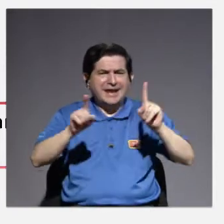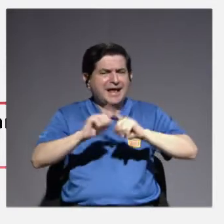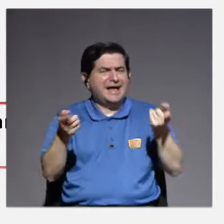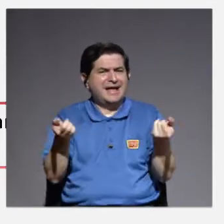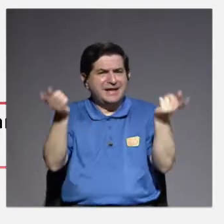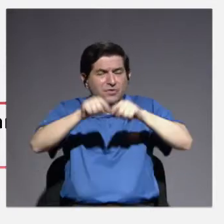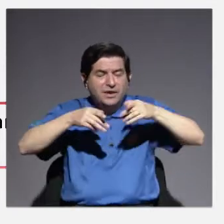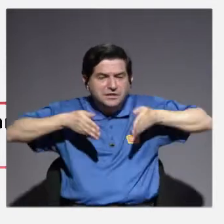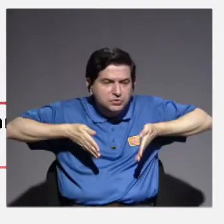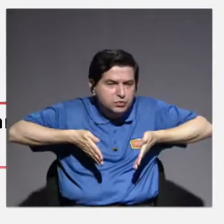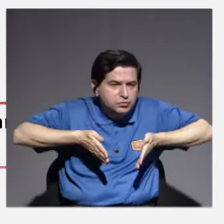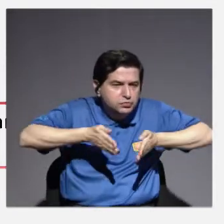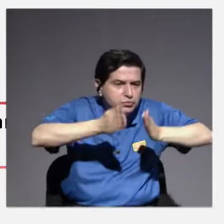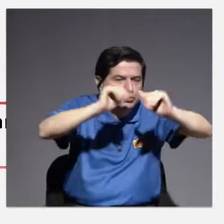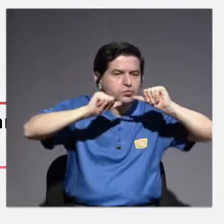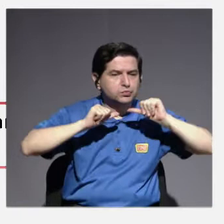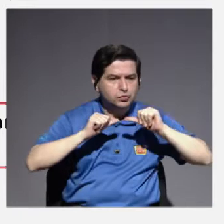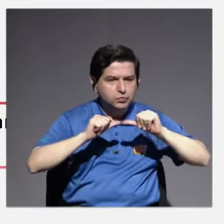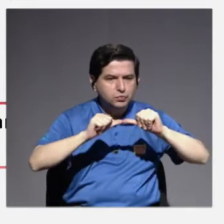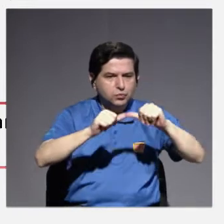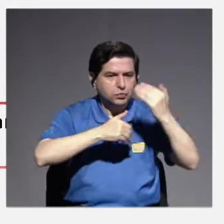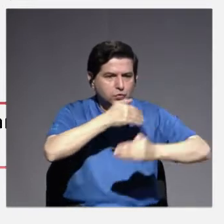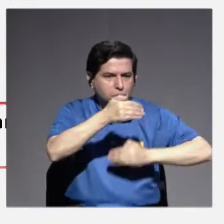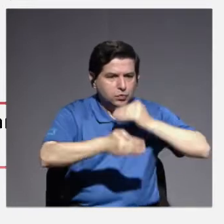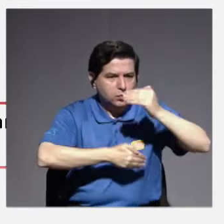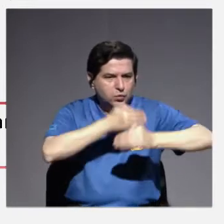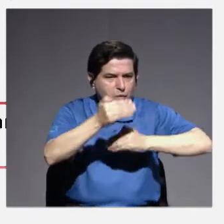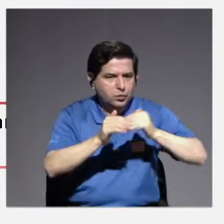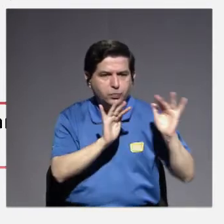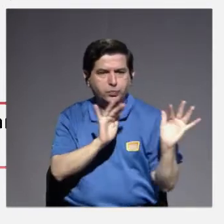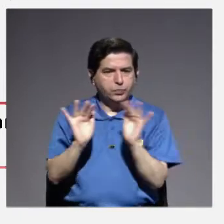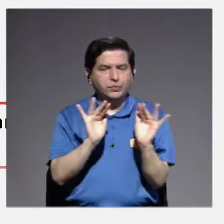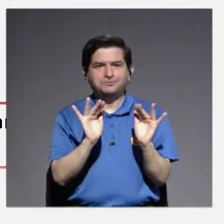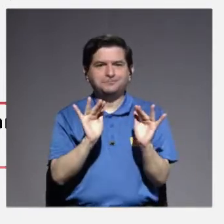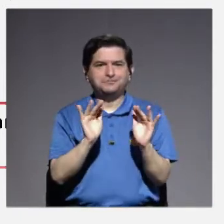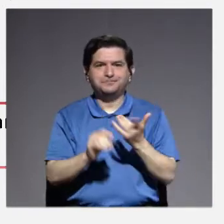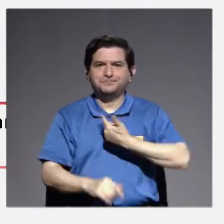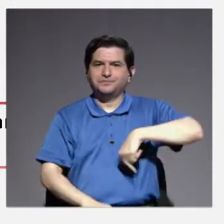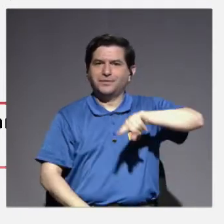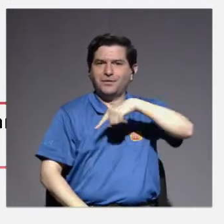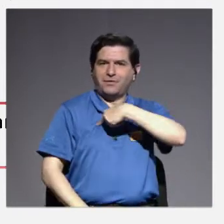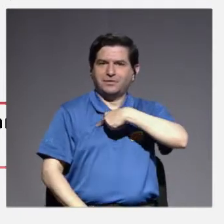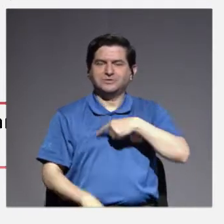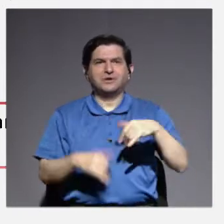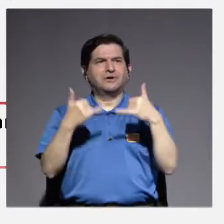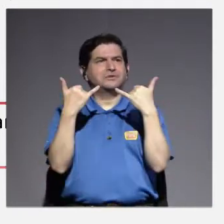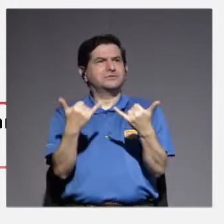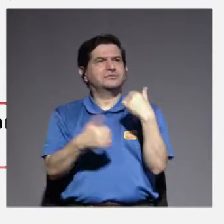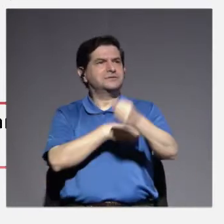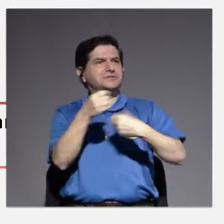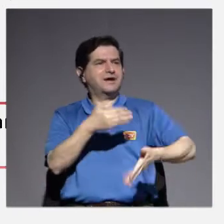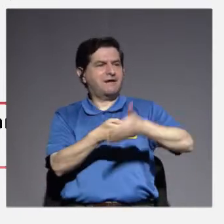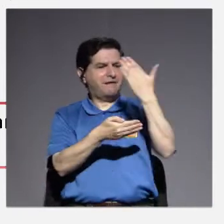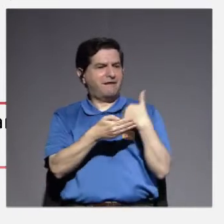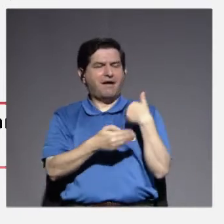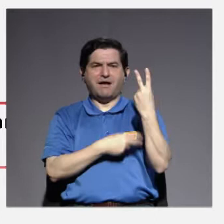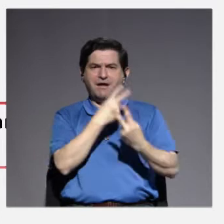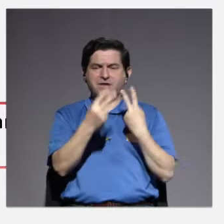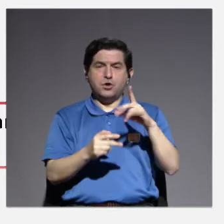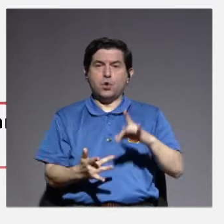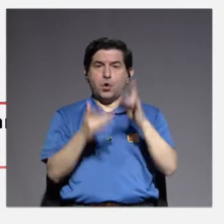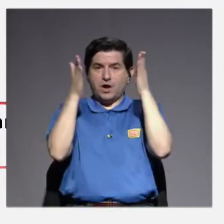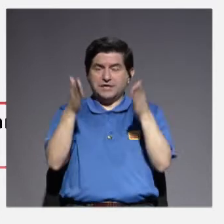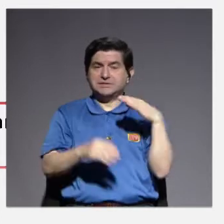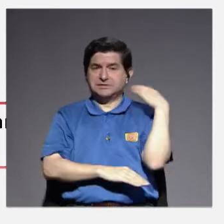una ruta de seguimiento de estos procesos de digitalización. Nosotros el año pasado nos visitaba un experto